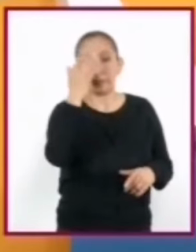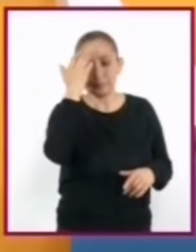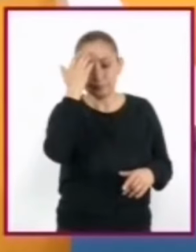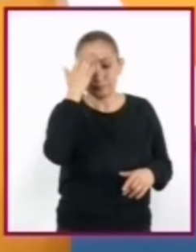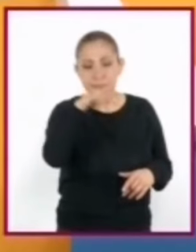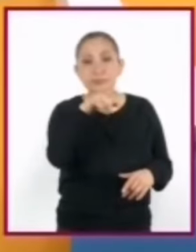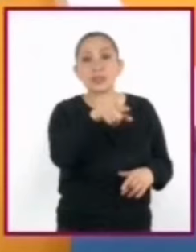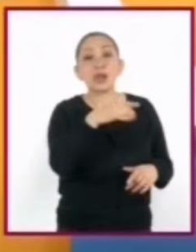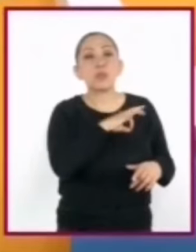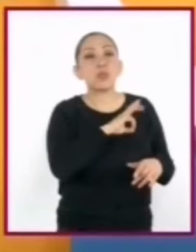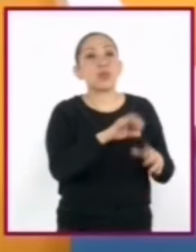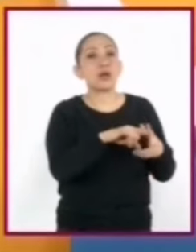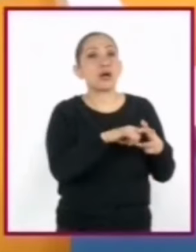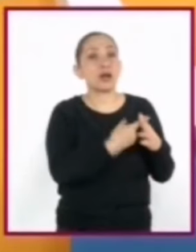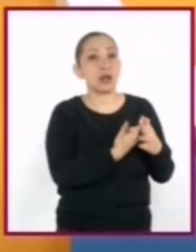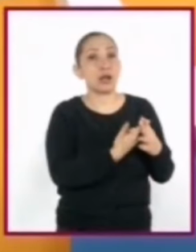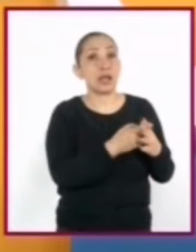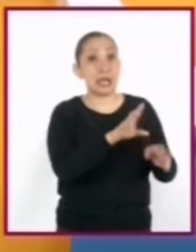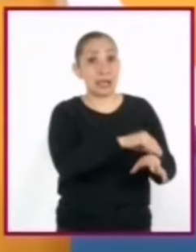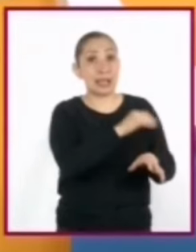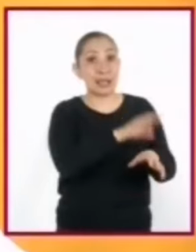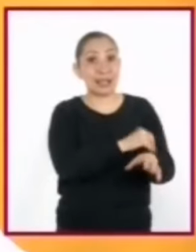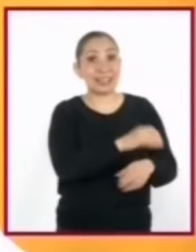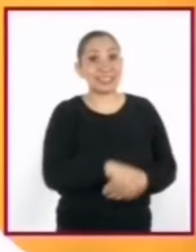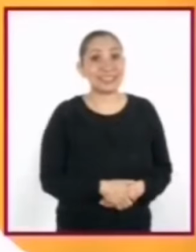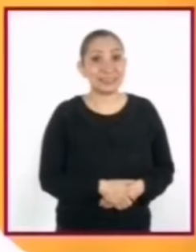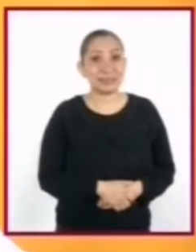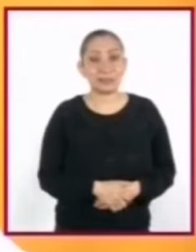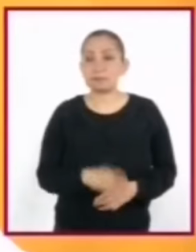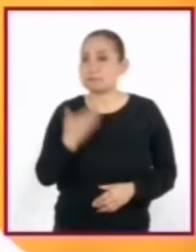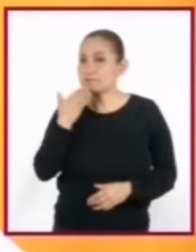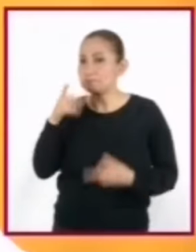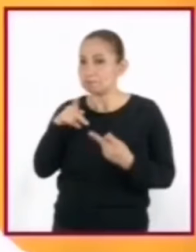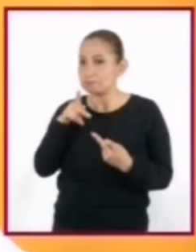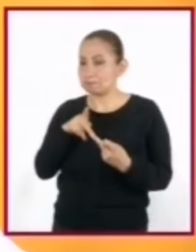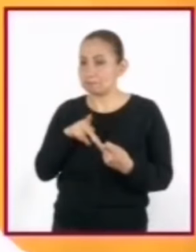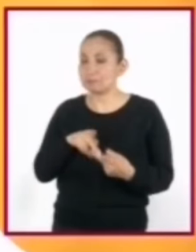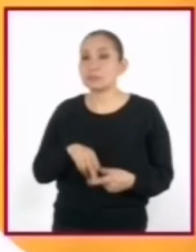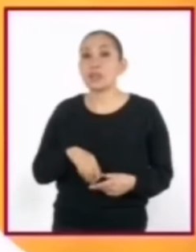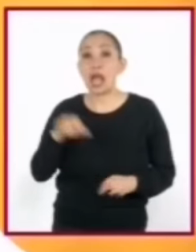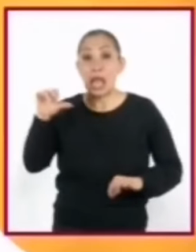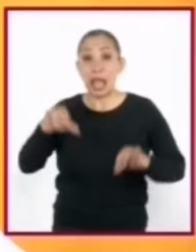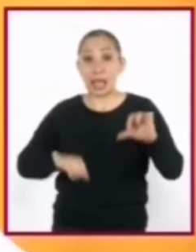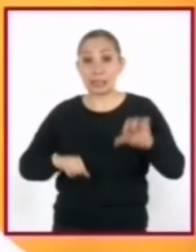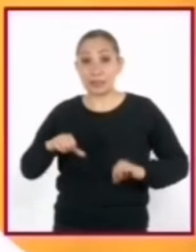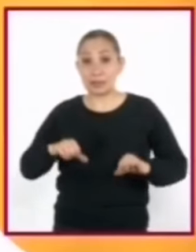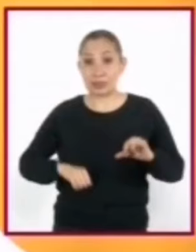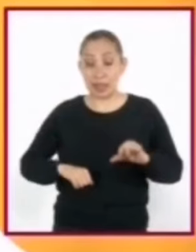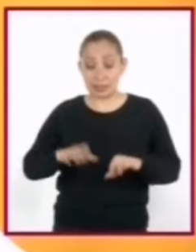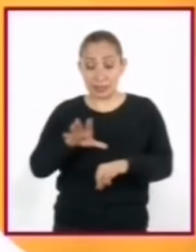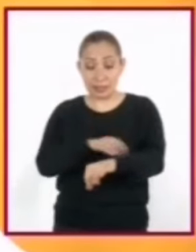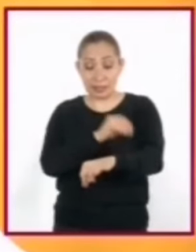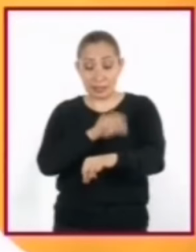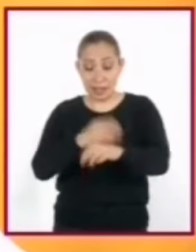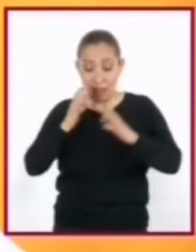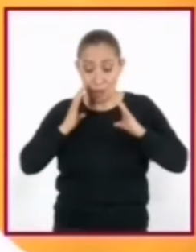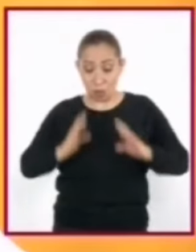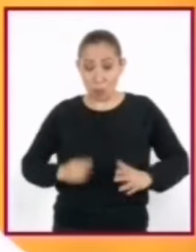tengo. Podemos iniciar con la electricidad. Perfecto. La actividad eléctrica de nuestro